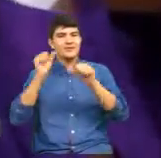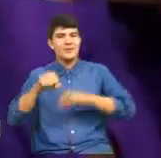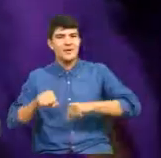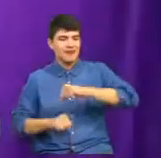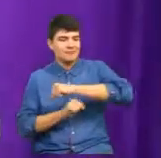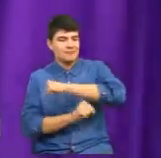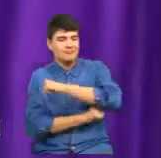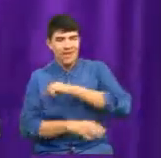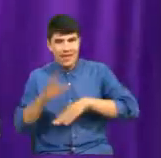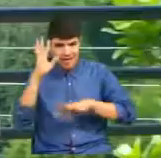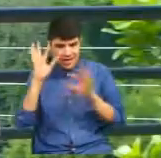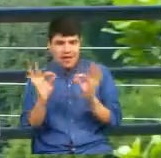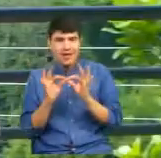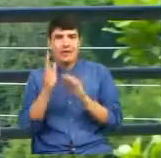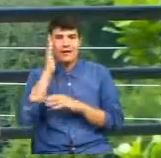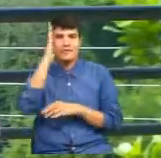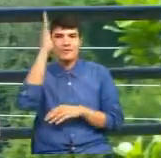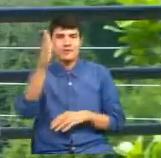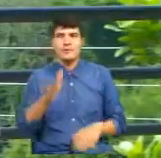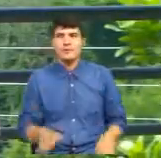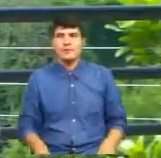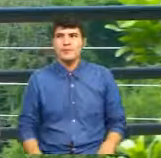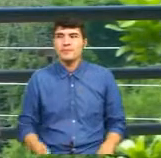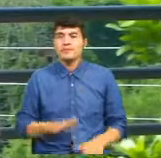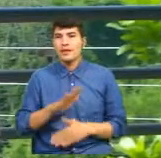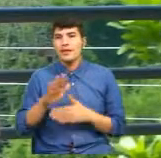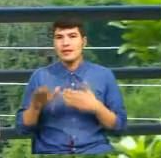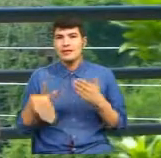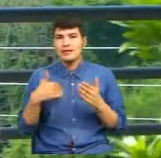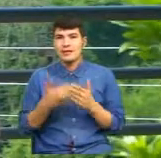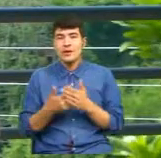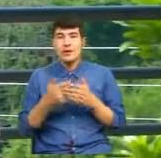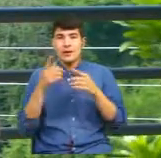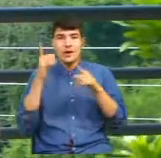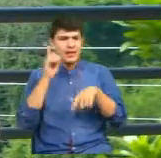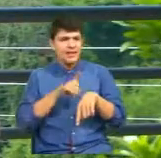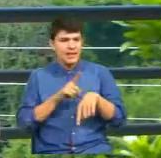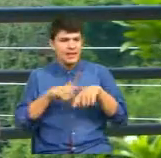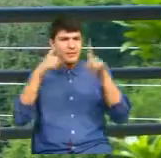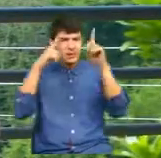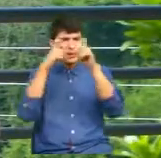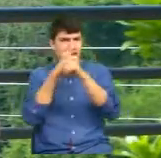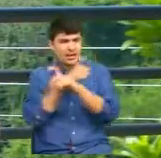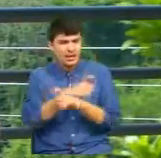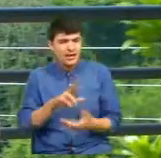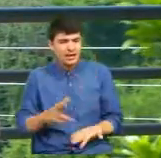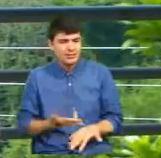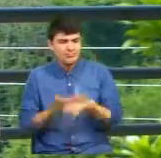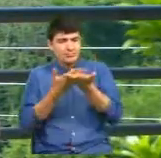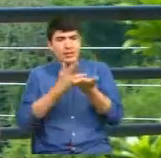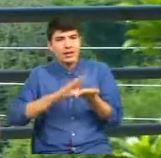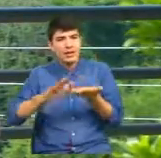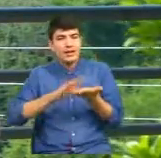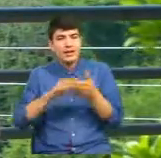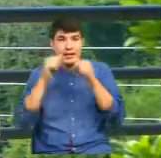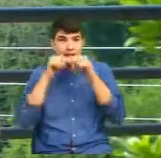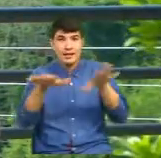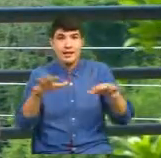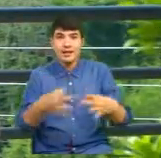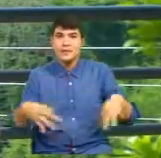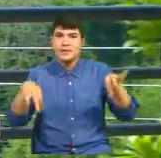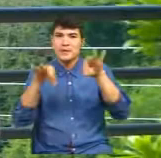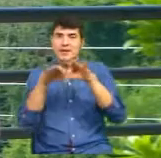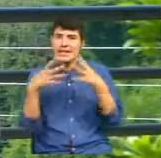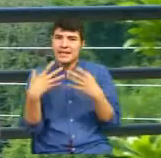fieles creyentes para el futuro. Muy bien, ese es un tiempo de regocijo, de perdón, de reconciliación, y ese es el mensaje importante que se